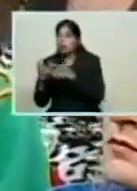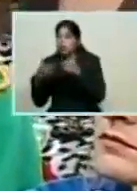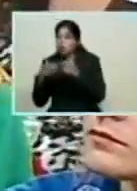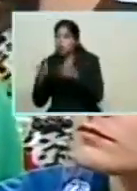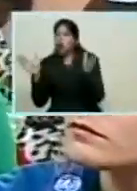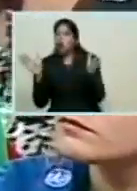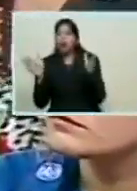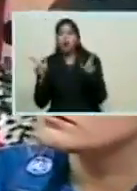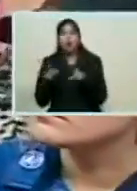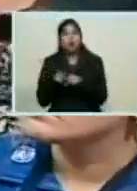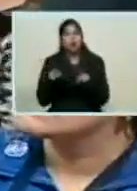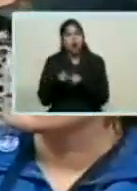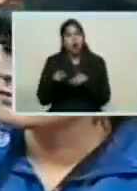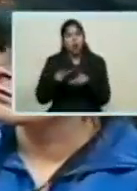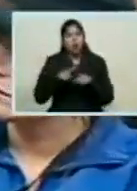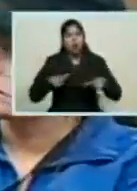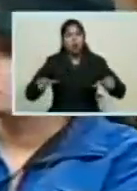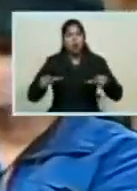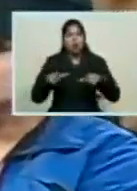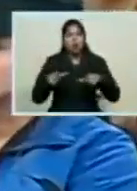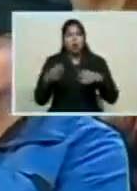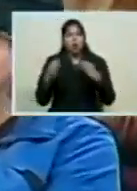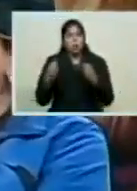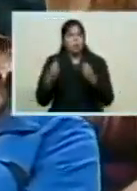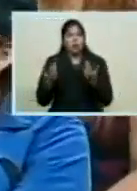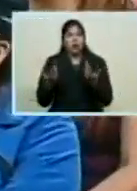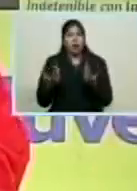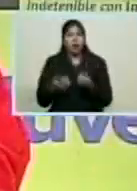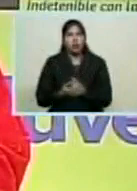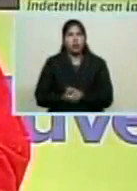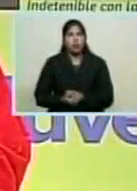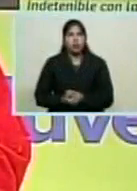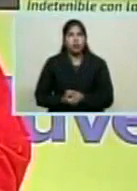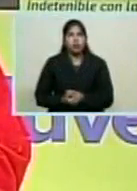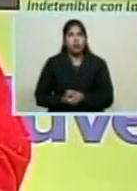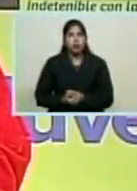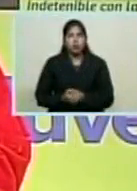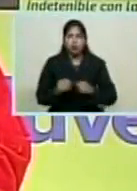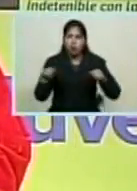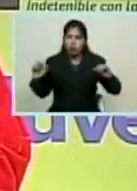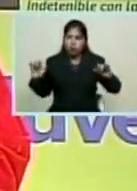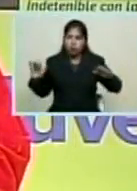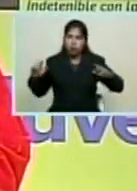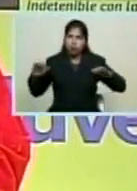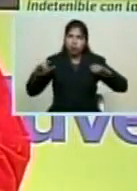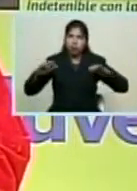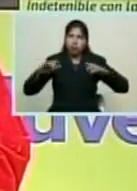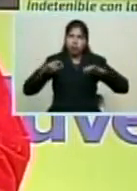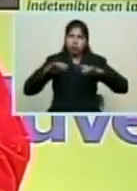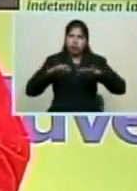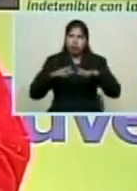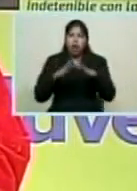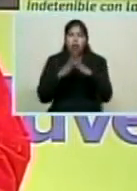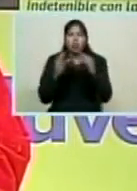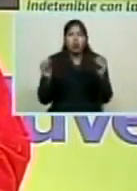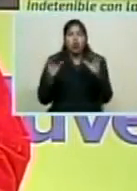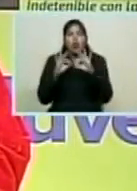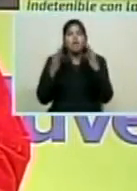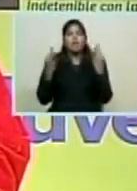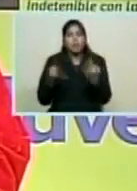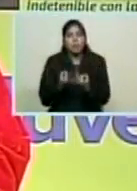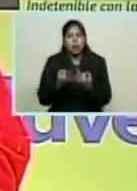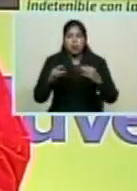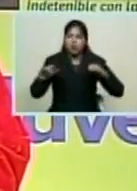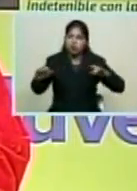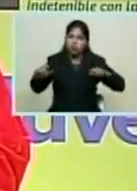centro de atracción, de llamado a todas las familias,